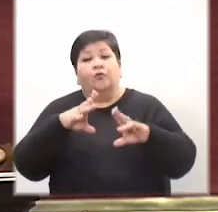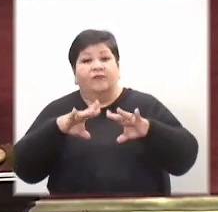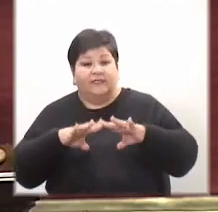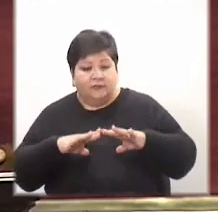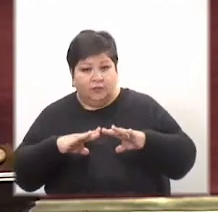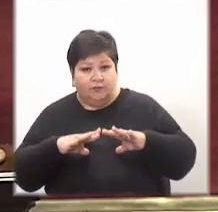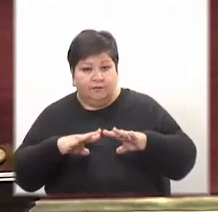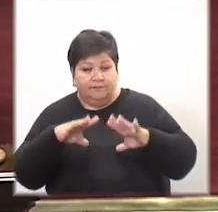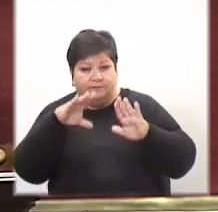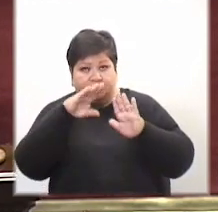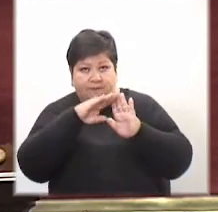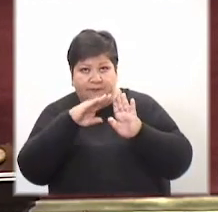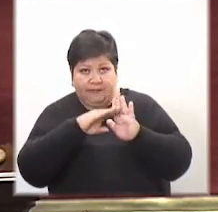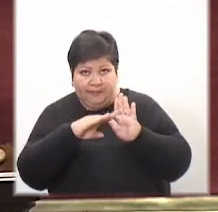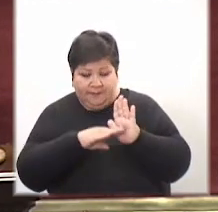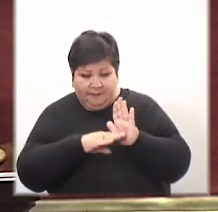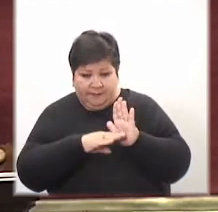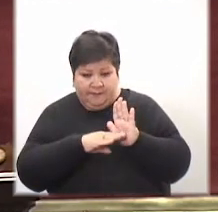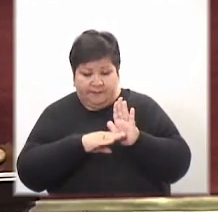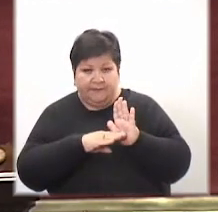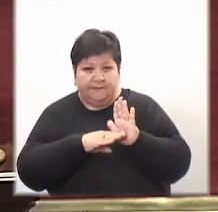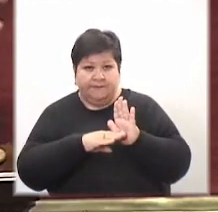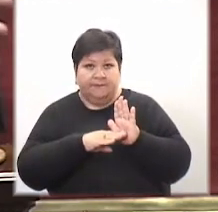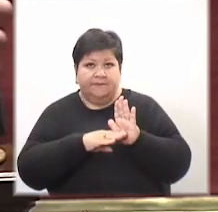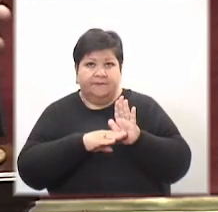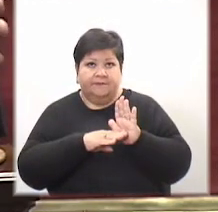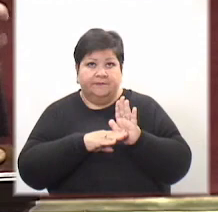jubilación por la seguridad